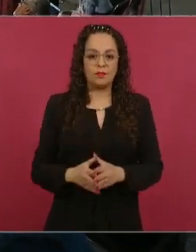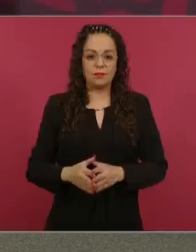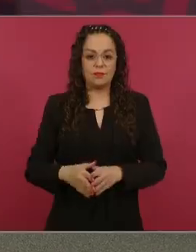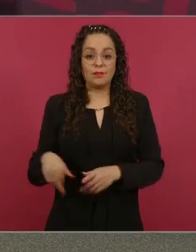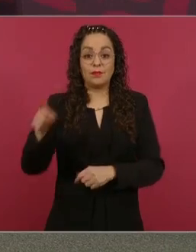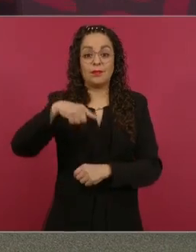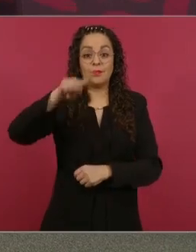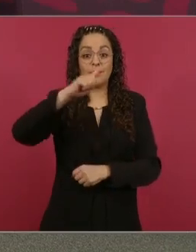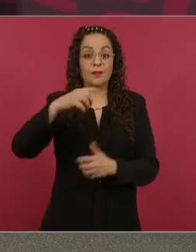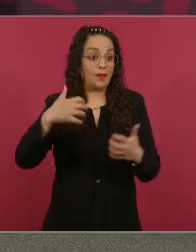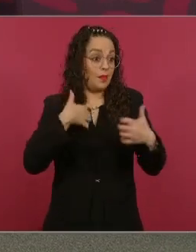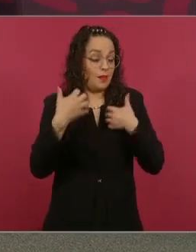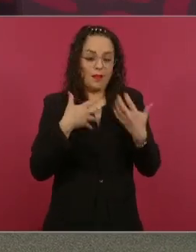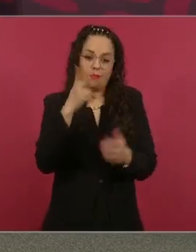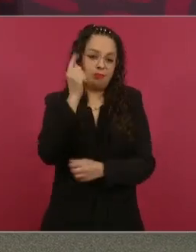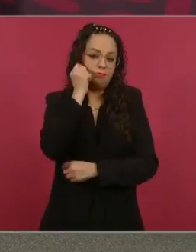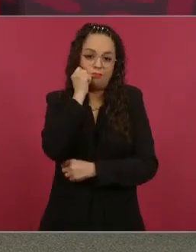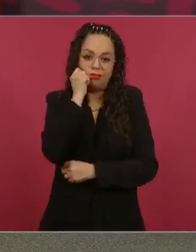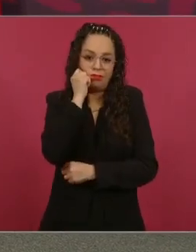emocionales.